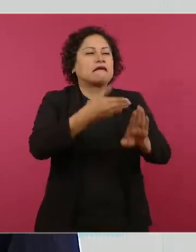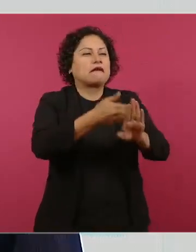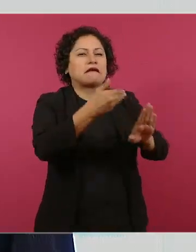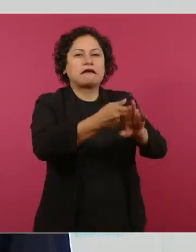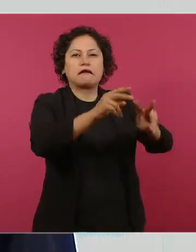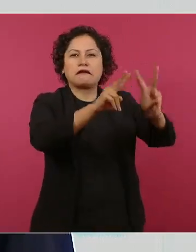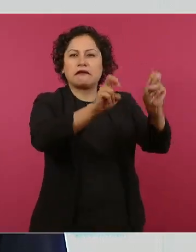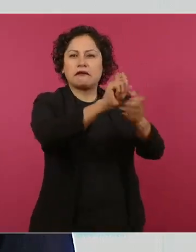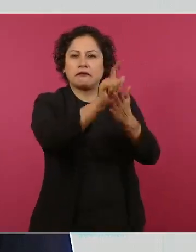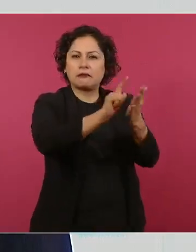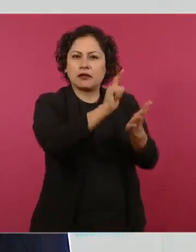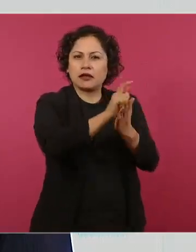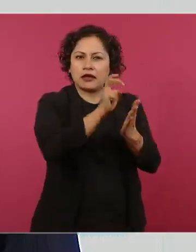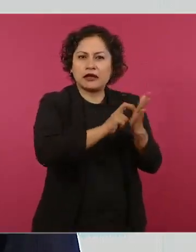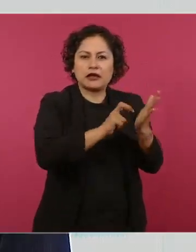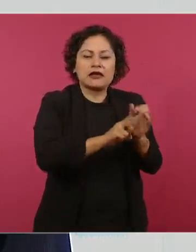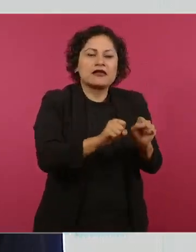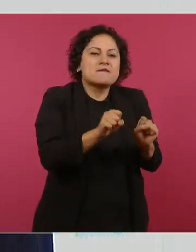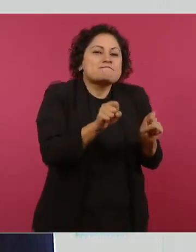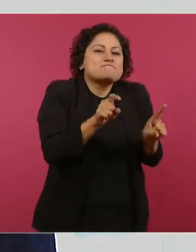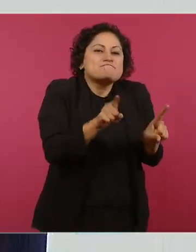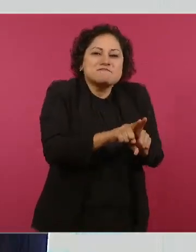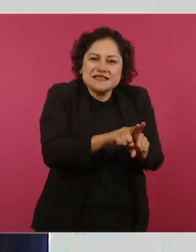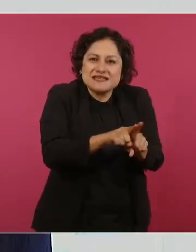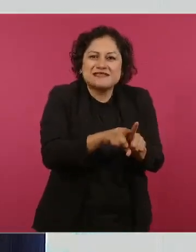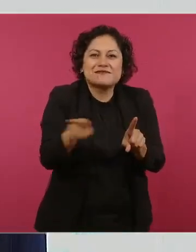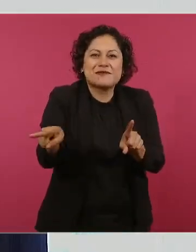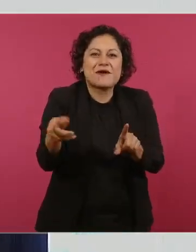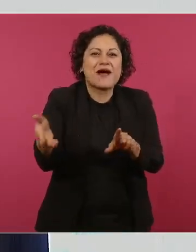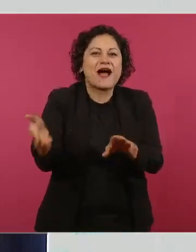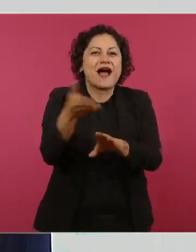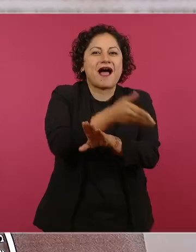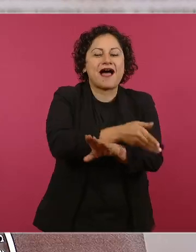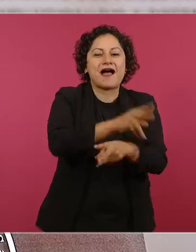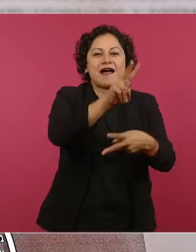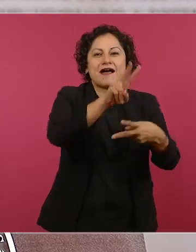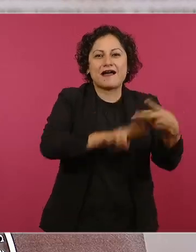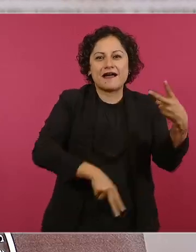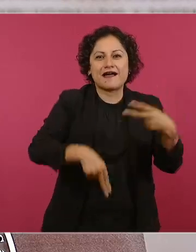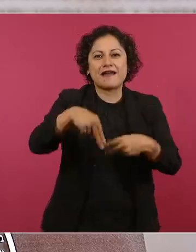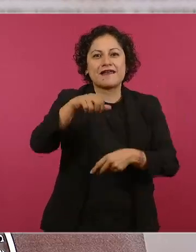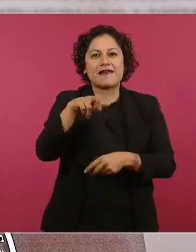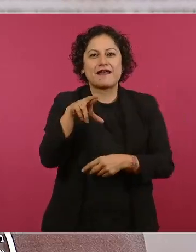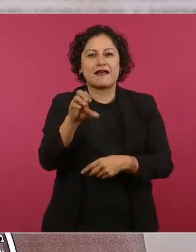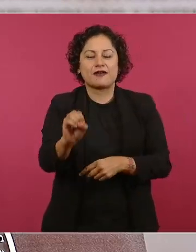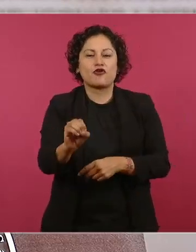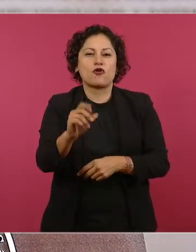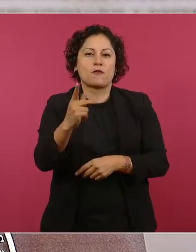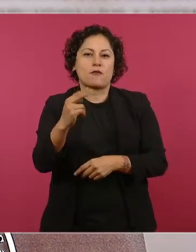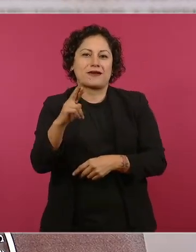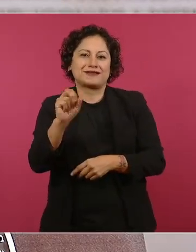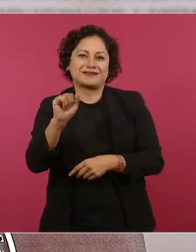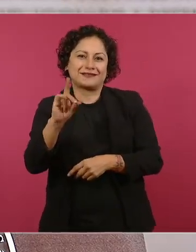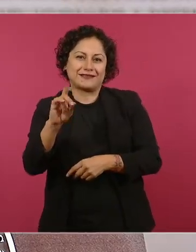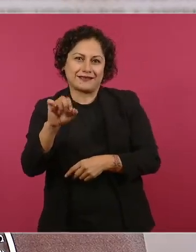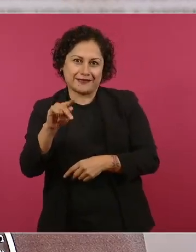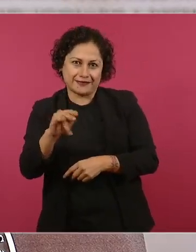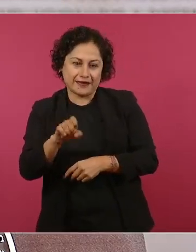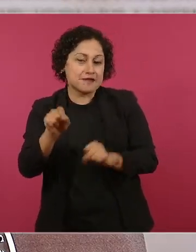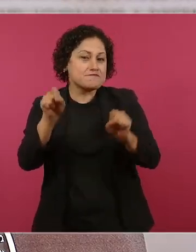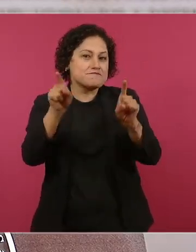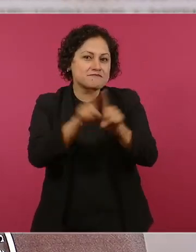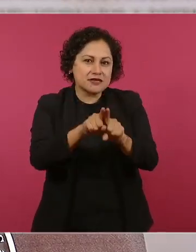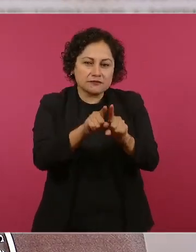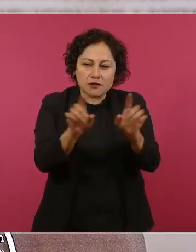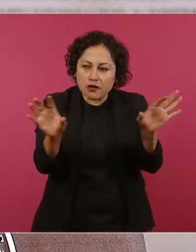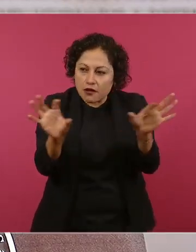operandi de la guerra sucia del hashtag narcopresidente. La misma estructura de bots y cuentas